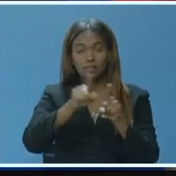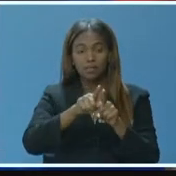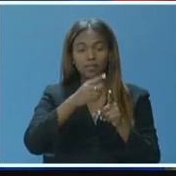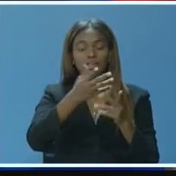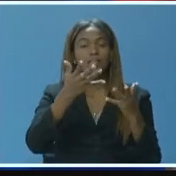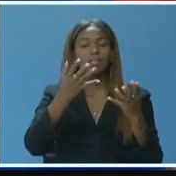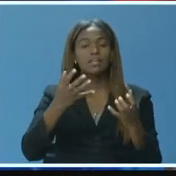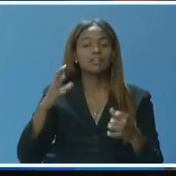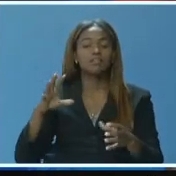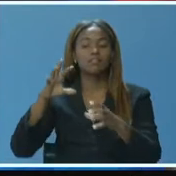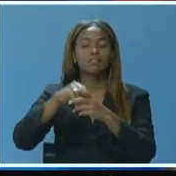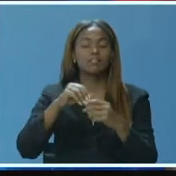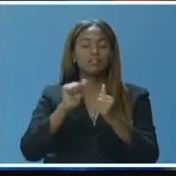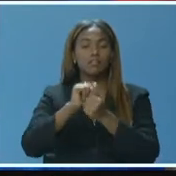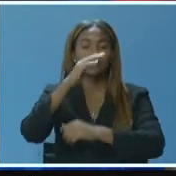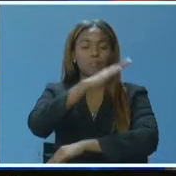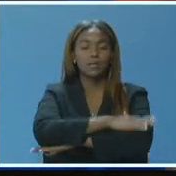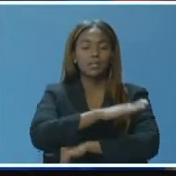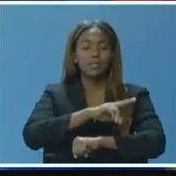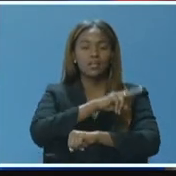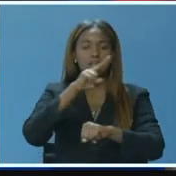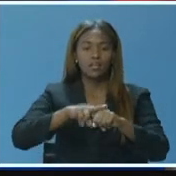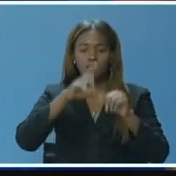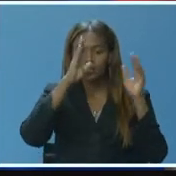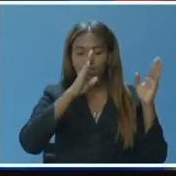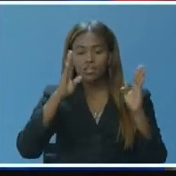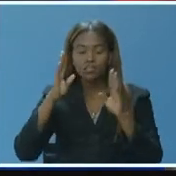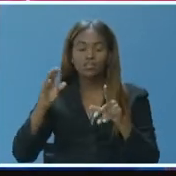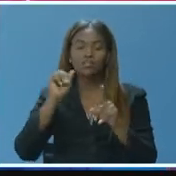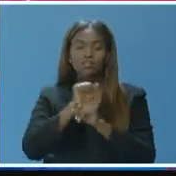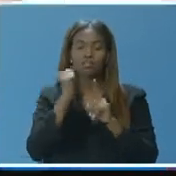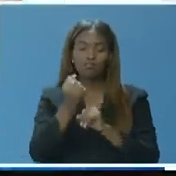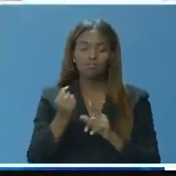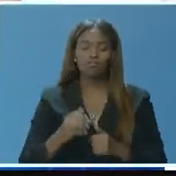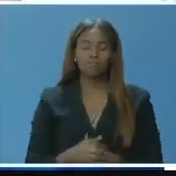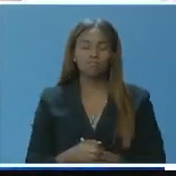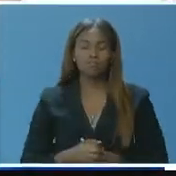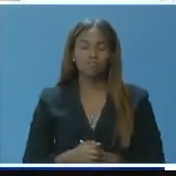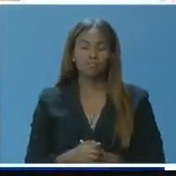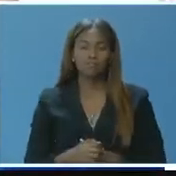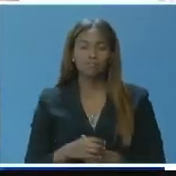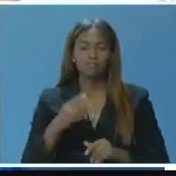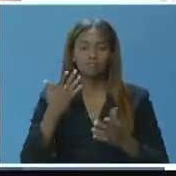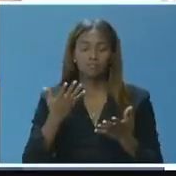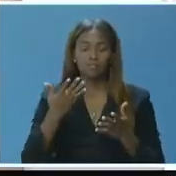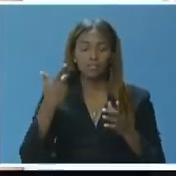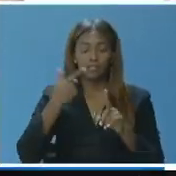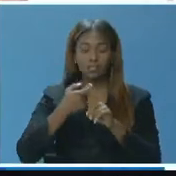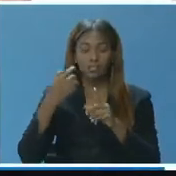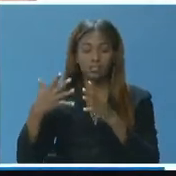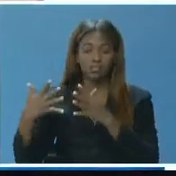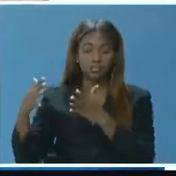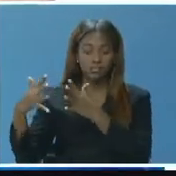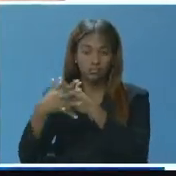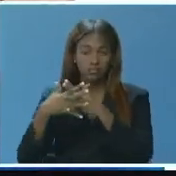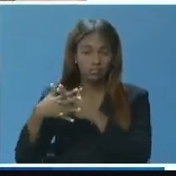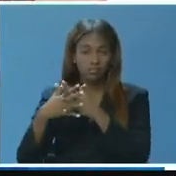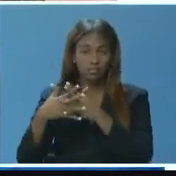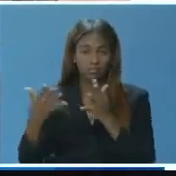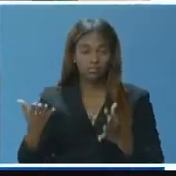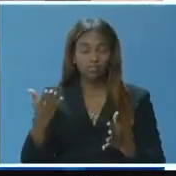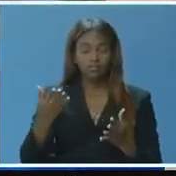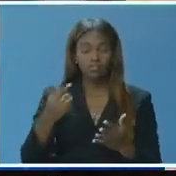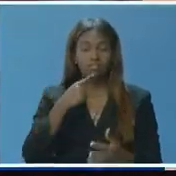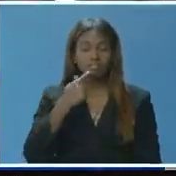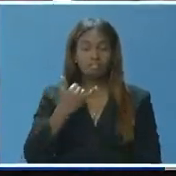sea integrante de la Mesa Nacional de Atención Social. El secretario de Estados Unidos, Johnny Blinken,